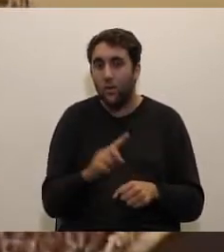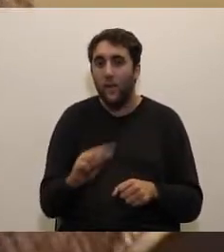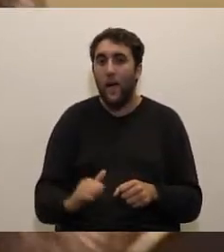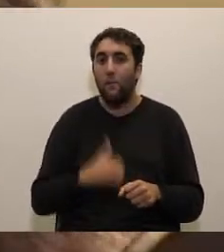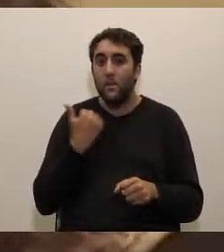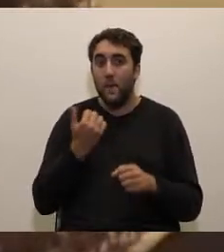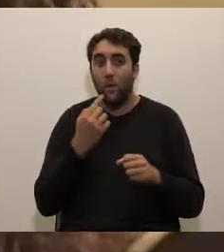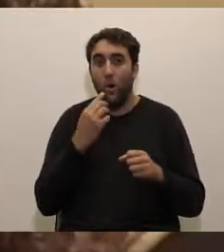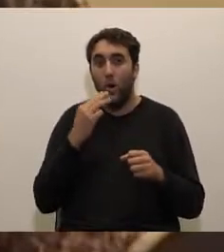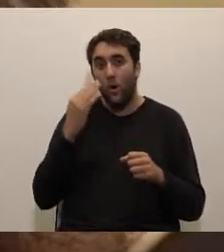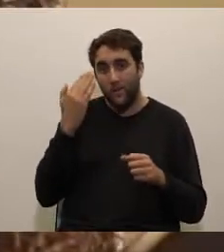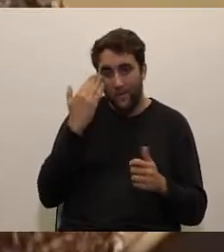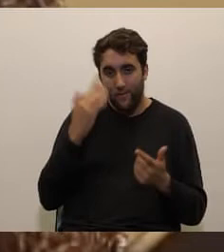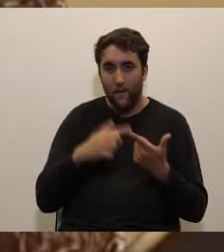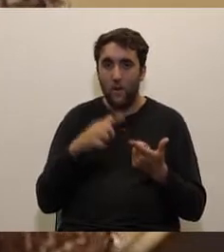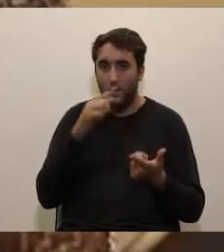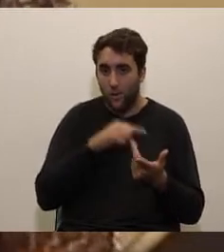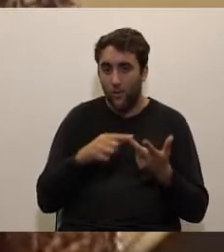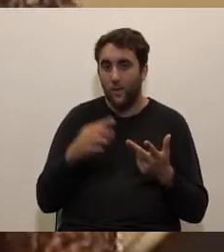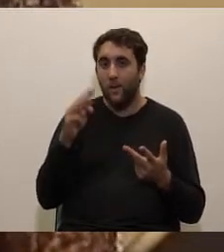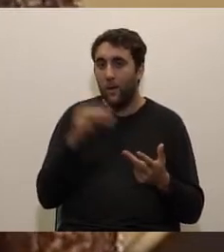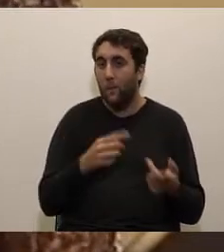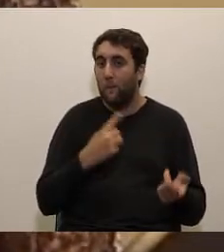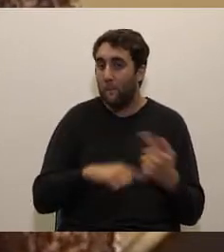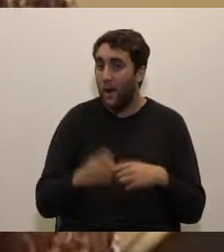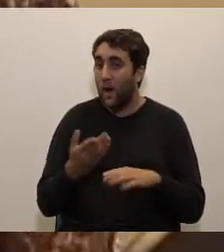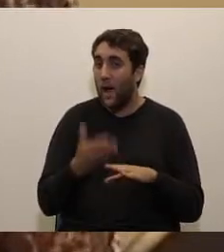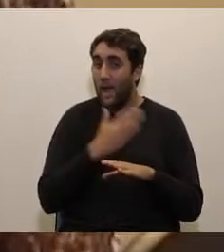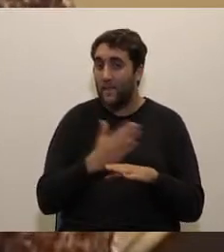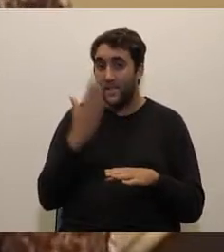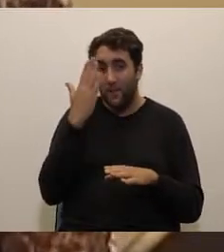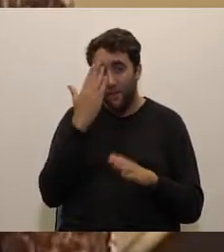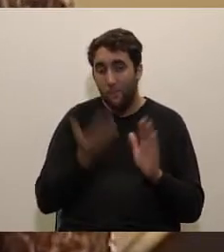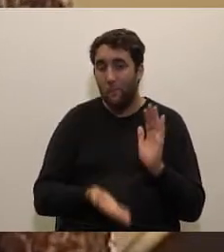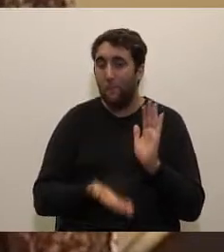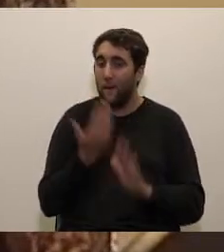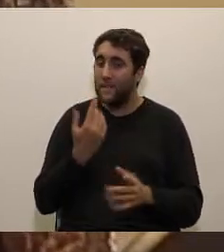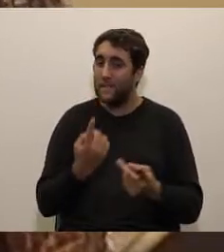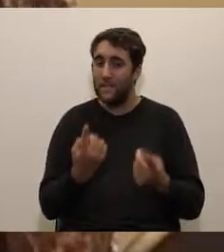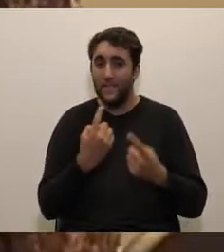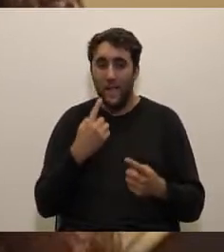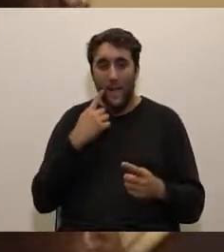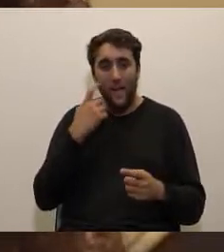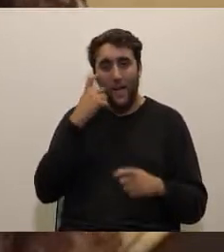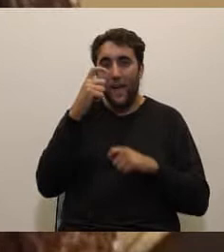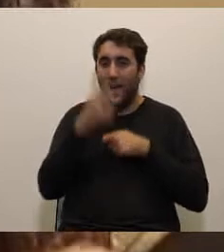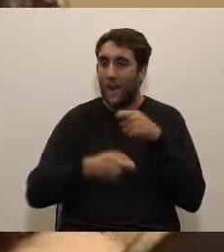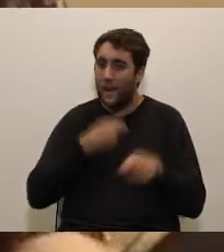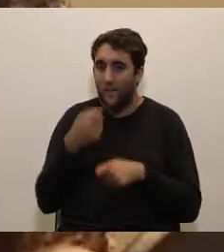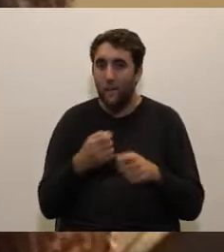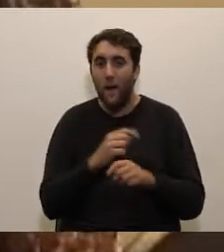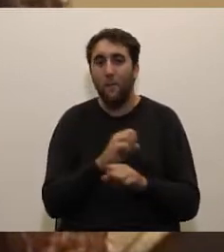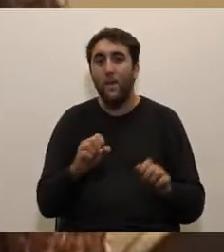esas plataformas, pero sepamos que necesitamos muchísima más creatividad para tener una llegada y